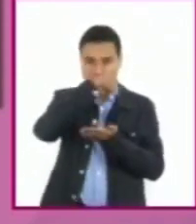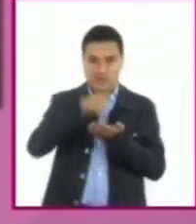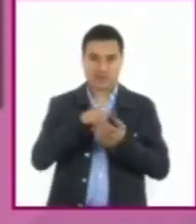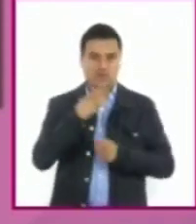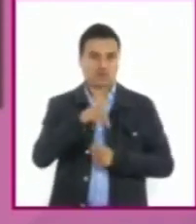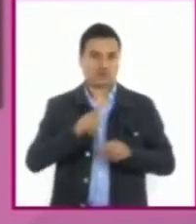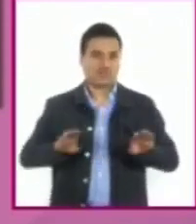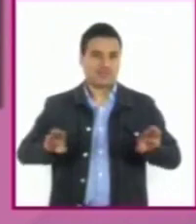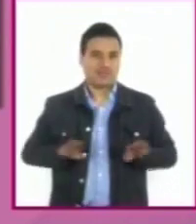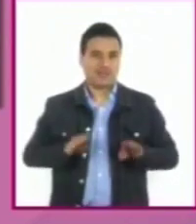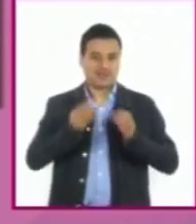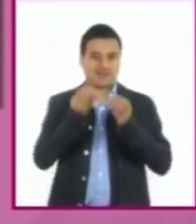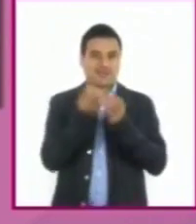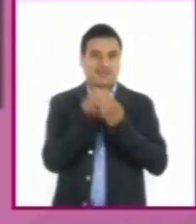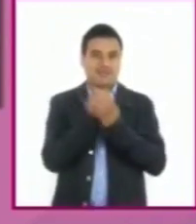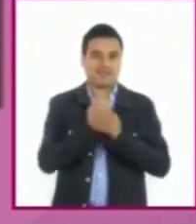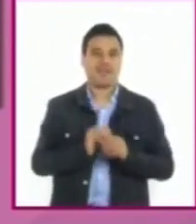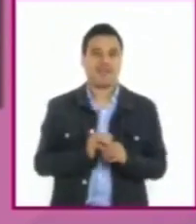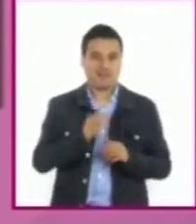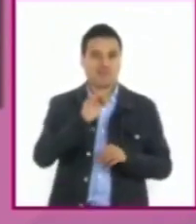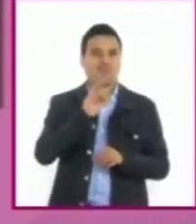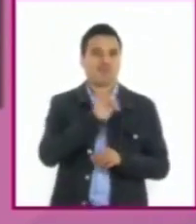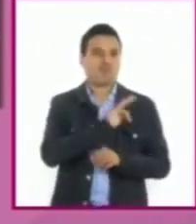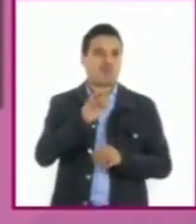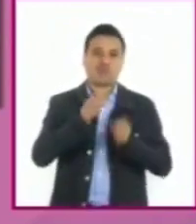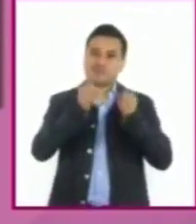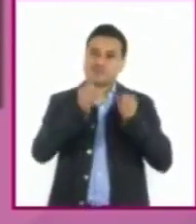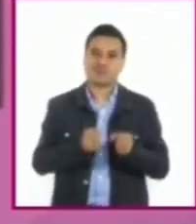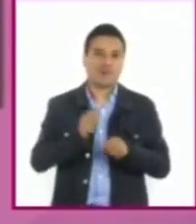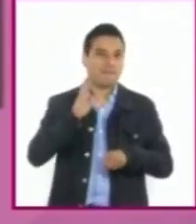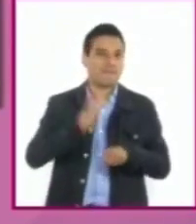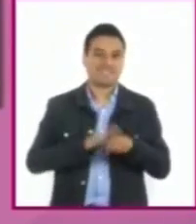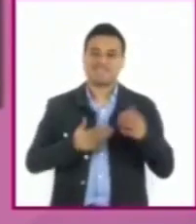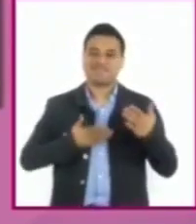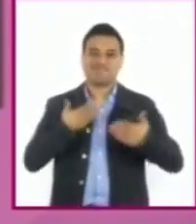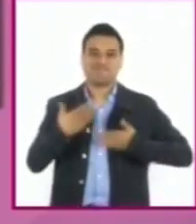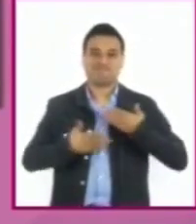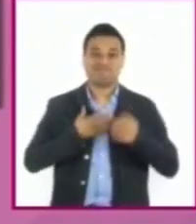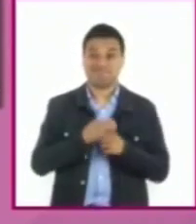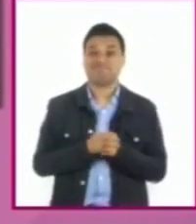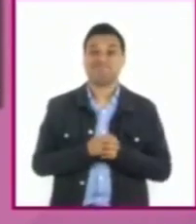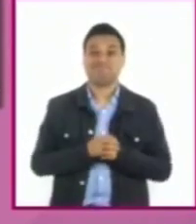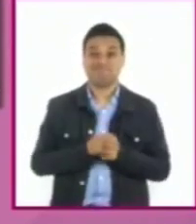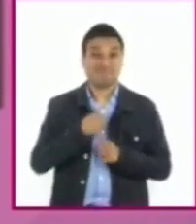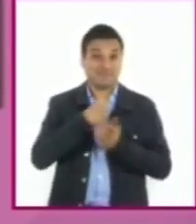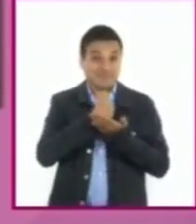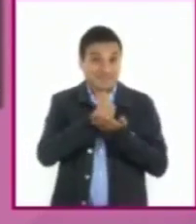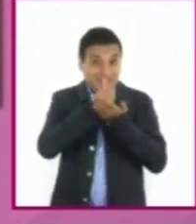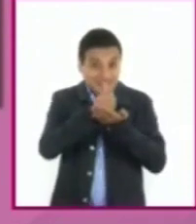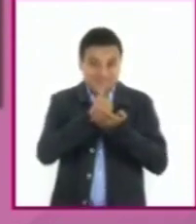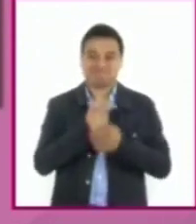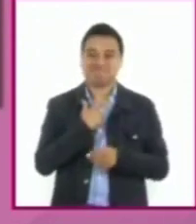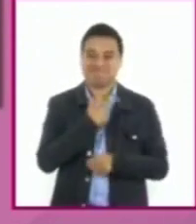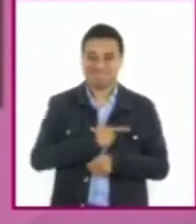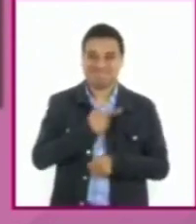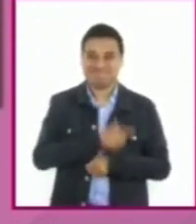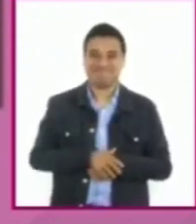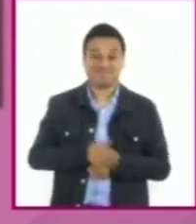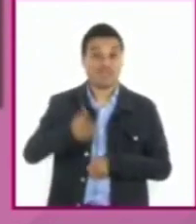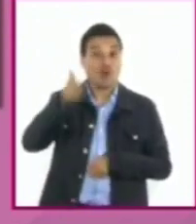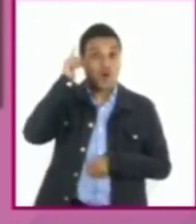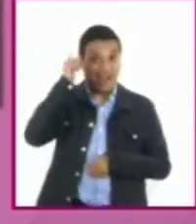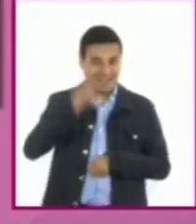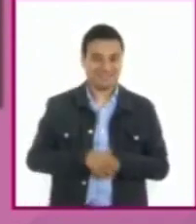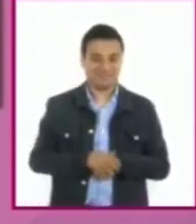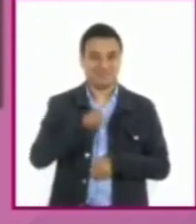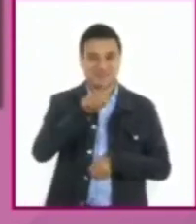particularidades. Incluso creo que así disfrutaría más un recorrido por esta ciudad. Me da gusto haber aclarado tu duda. Espero que algún día puedas